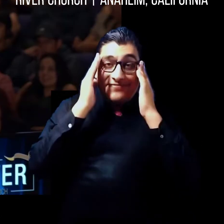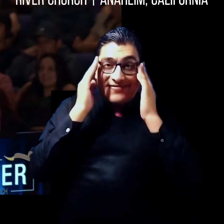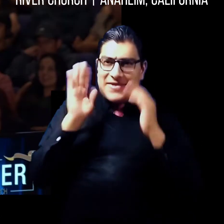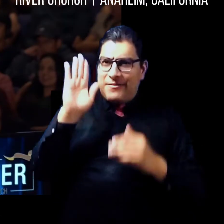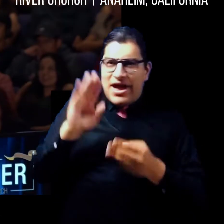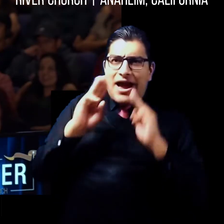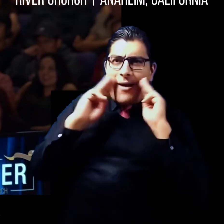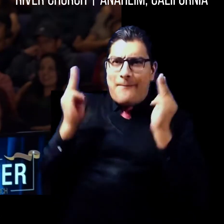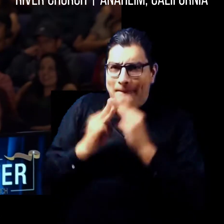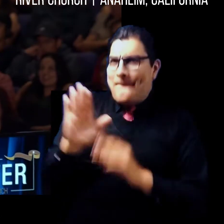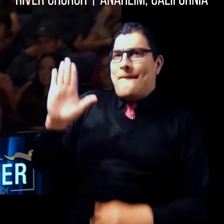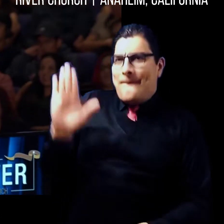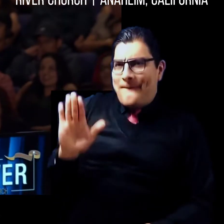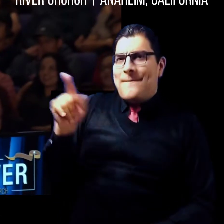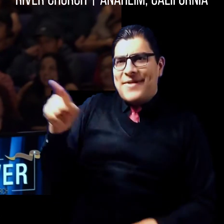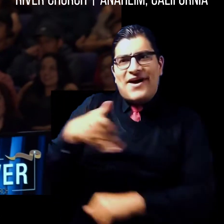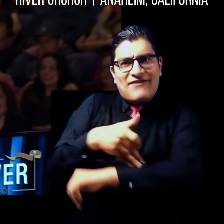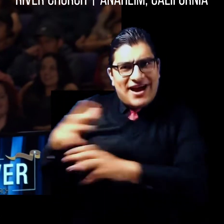Pinta de narco tiene.